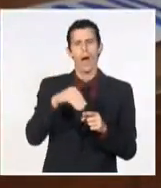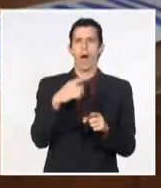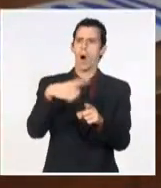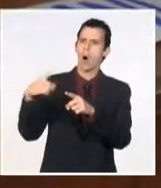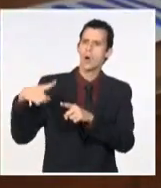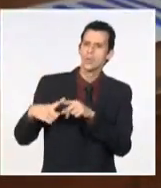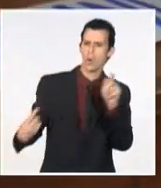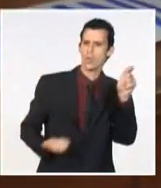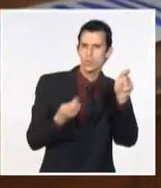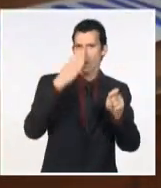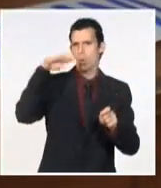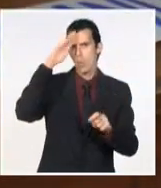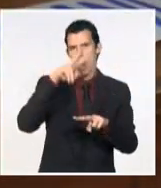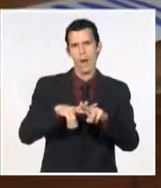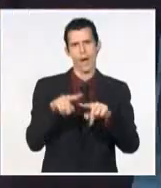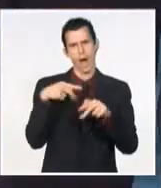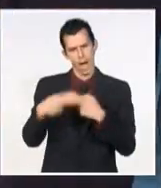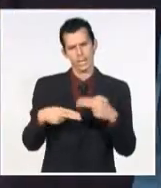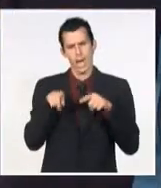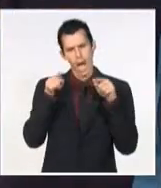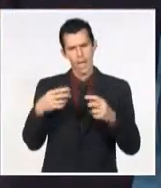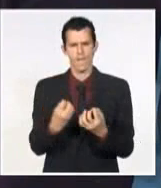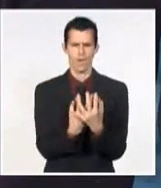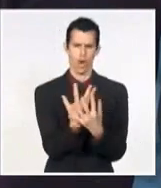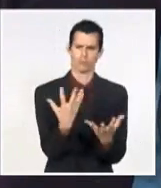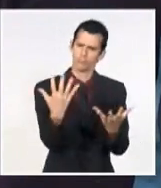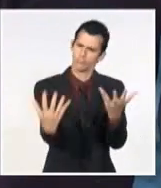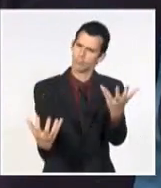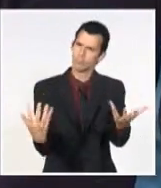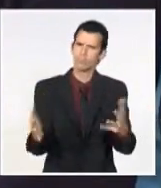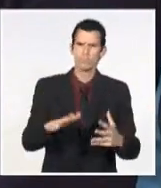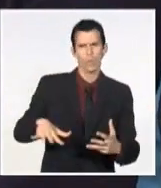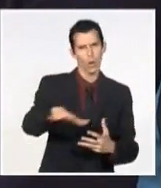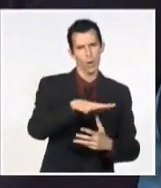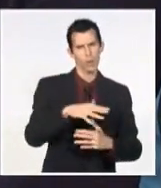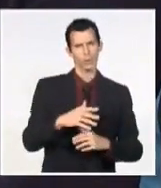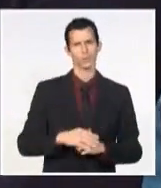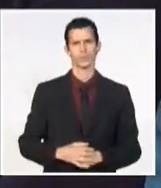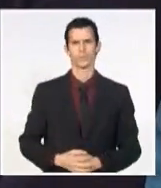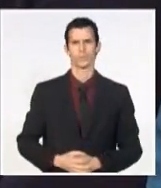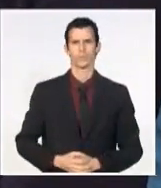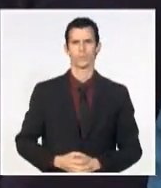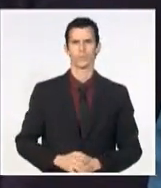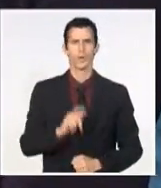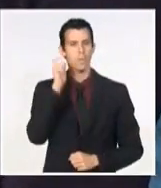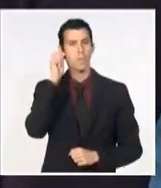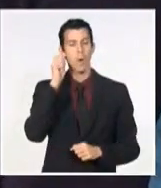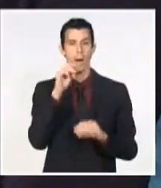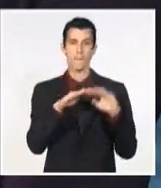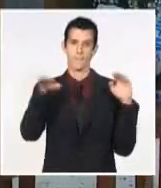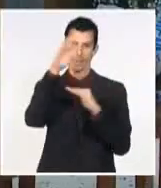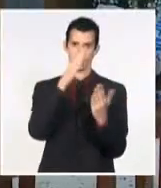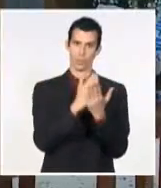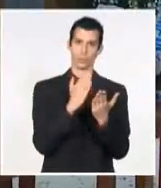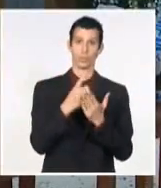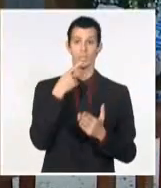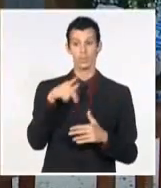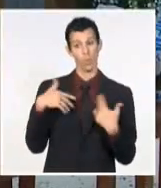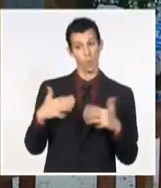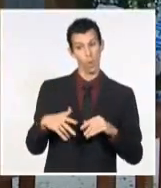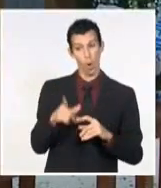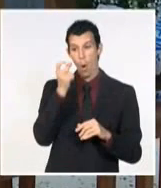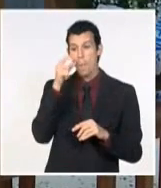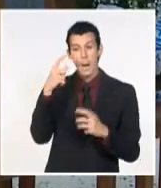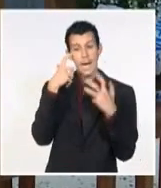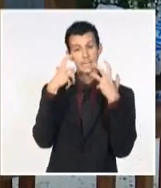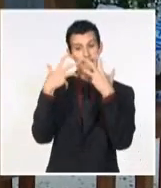de Colón, en La Habana. La ministra de Educación, Naima Trujillo, durante el tributo hizo referencia a los altísimos valores humanos de José